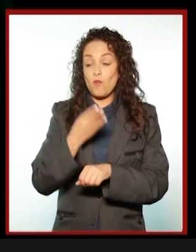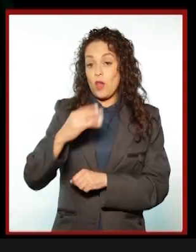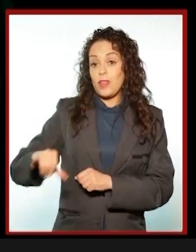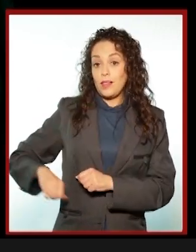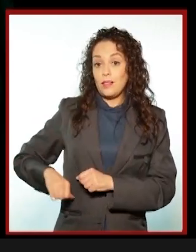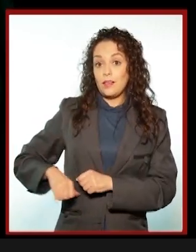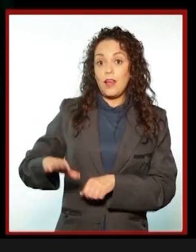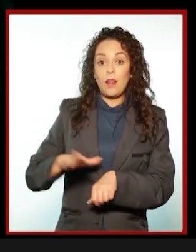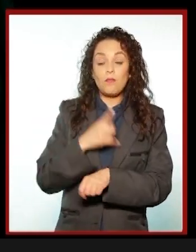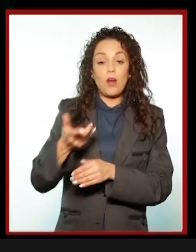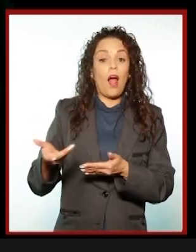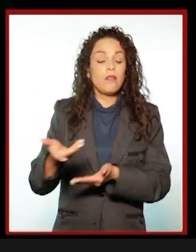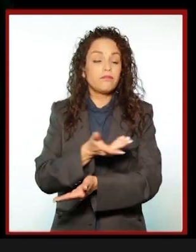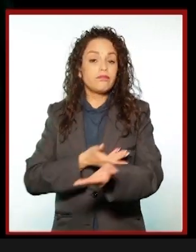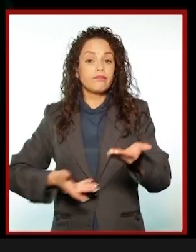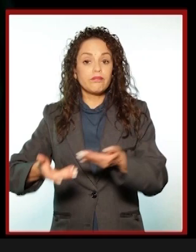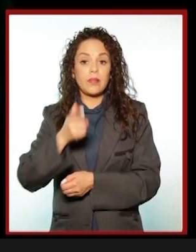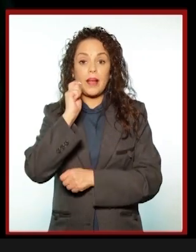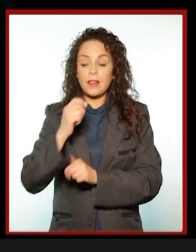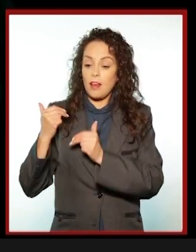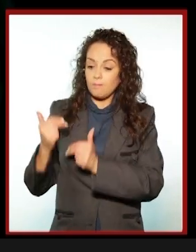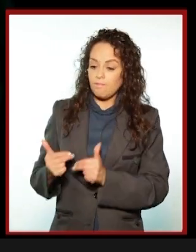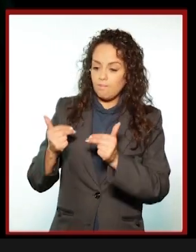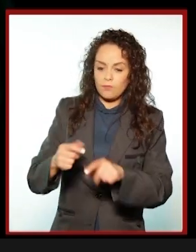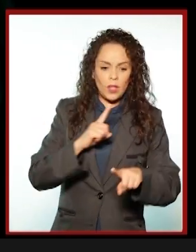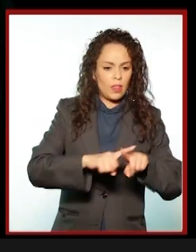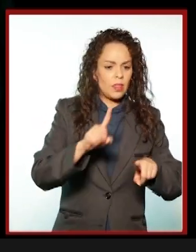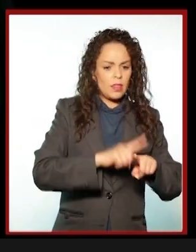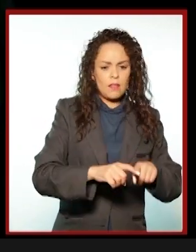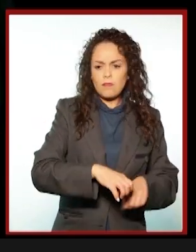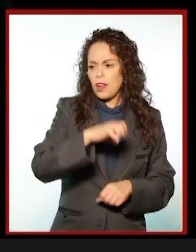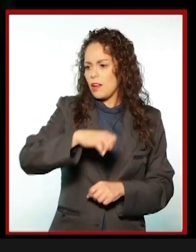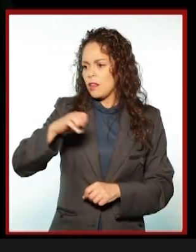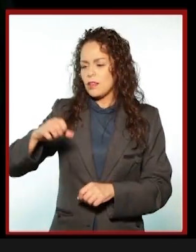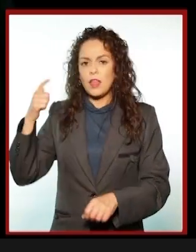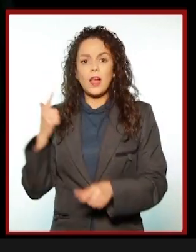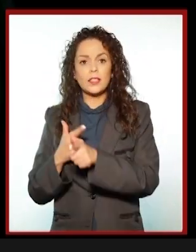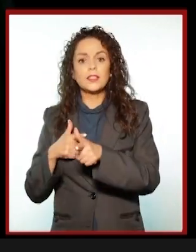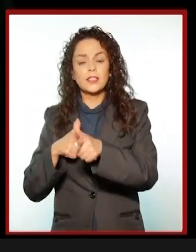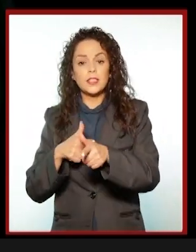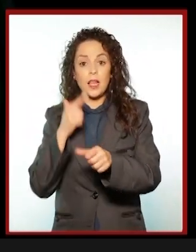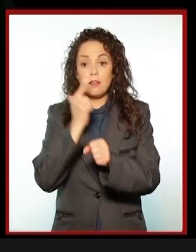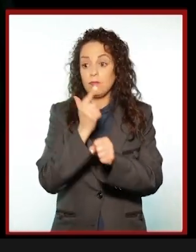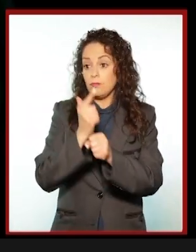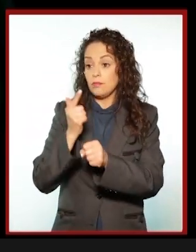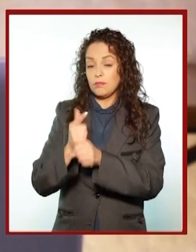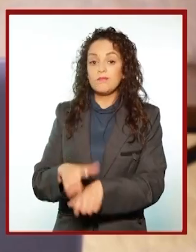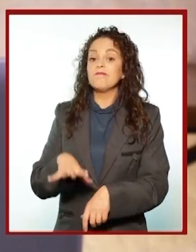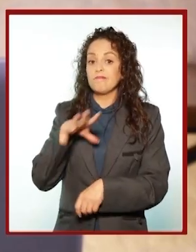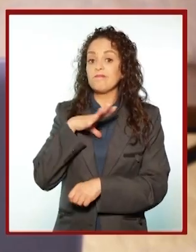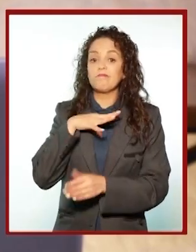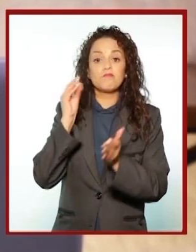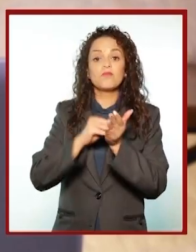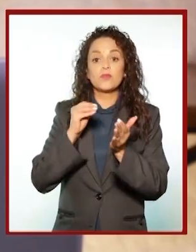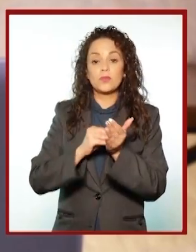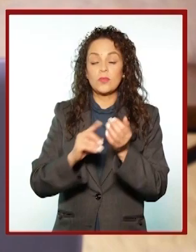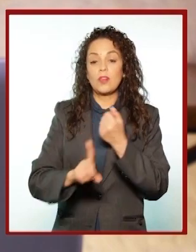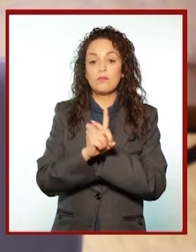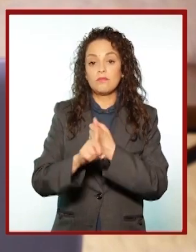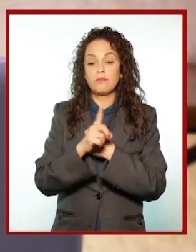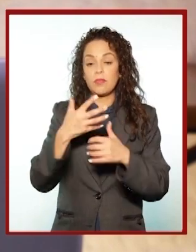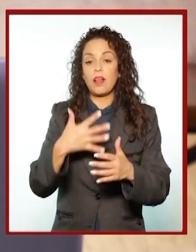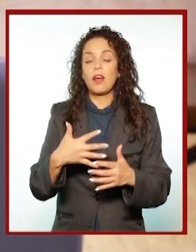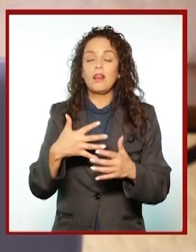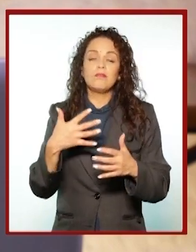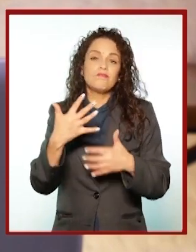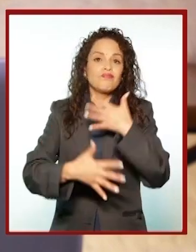es interesante porque son intercambios intergeneracionales en donde nos seguimos dando cuenta de esas continuidades de la violencia. Claro.